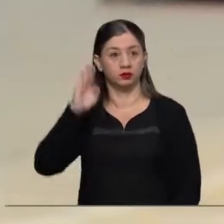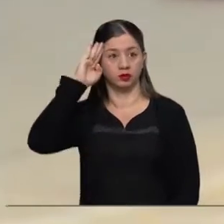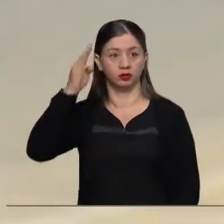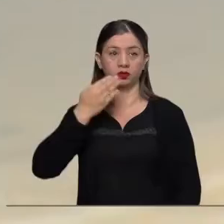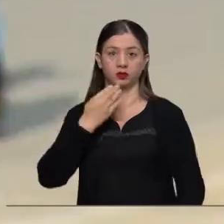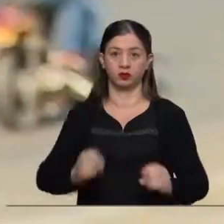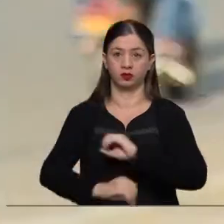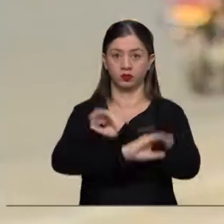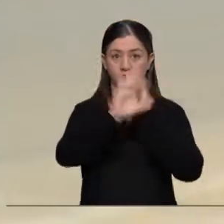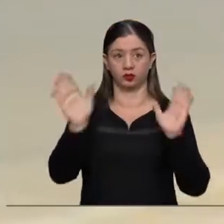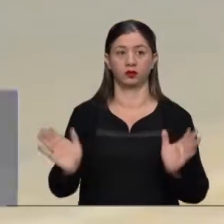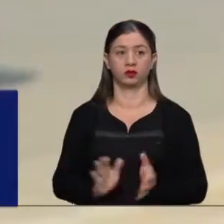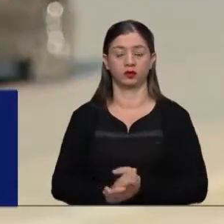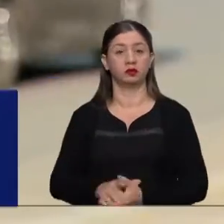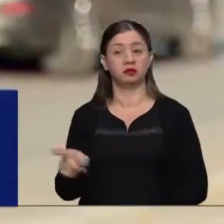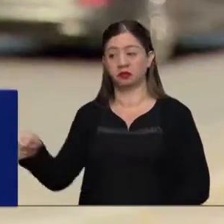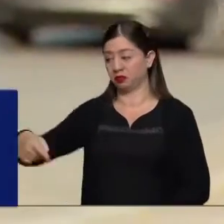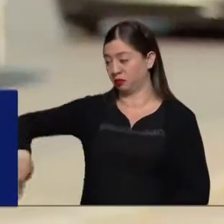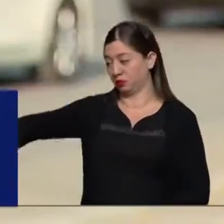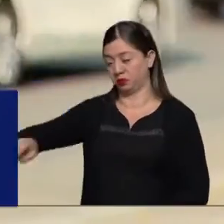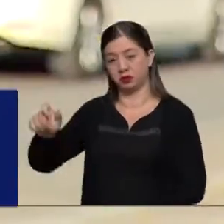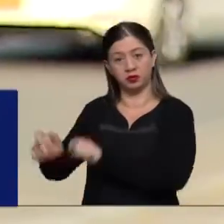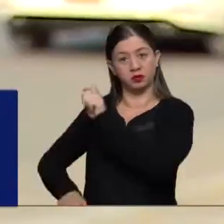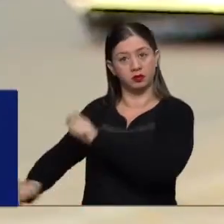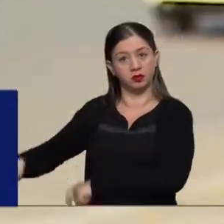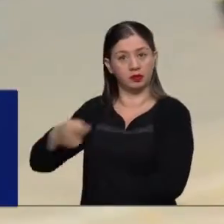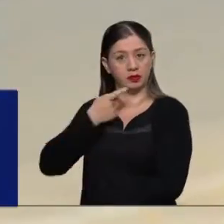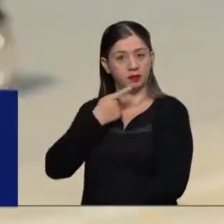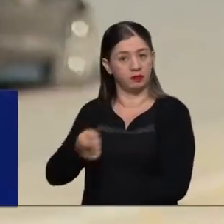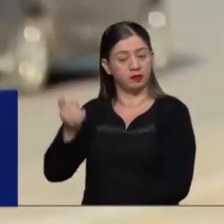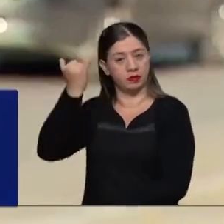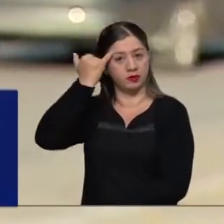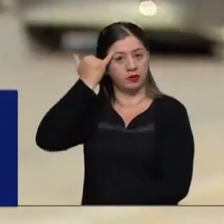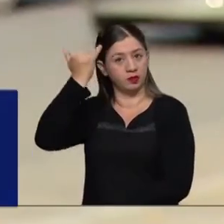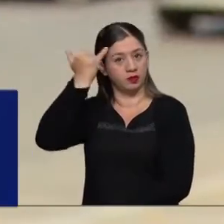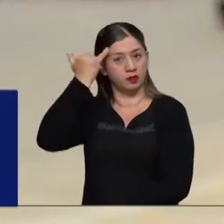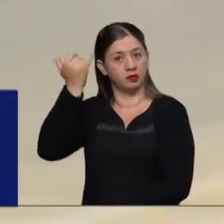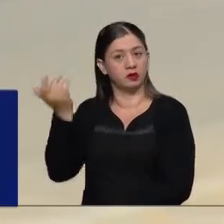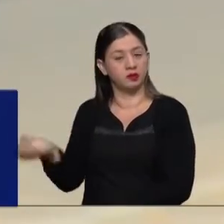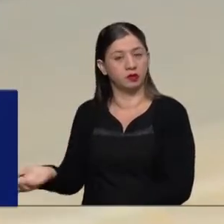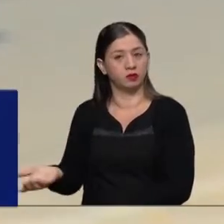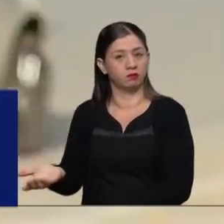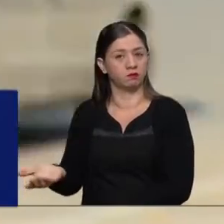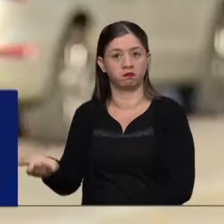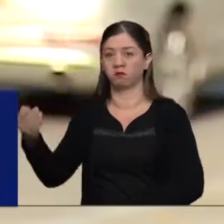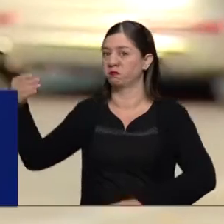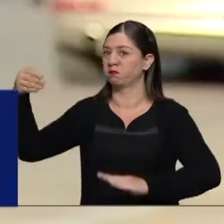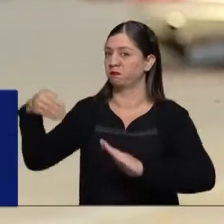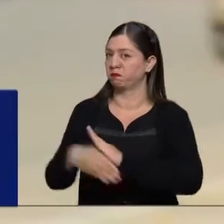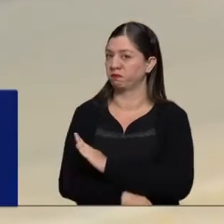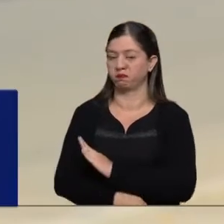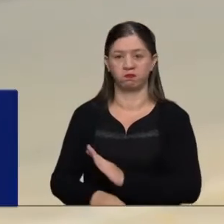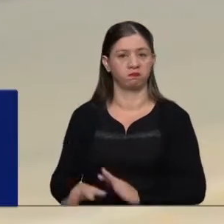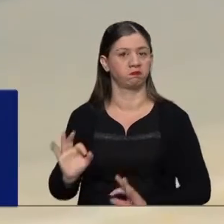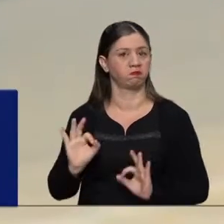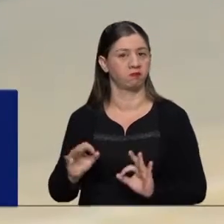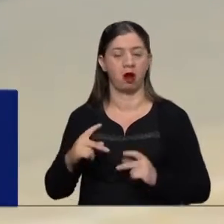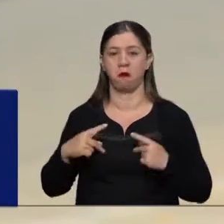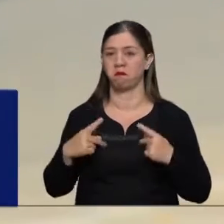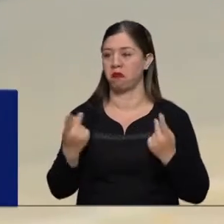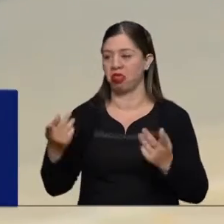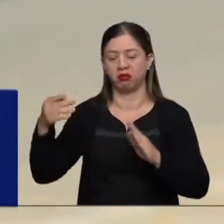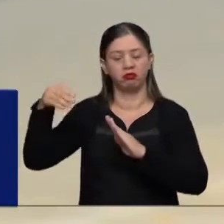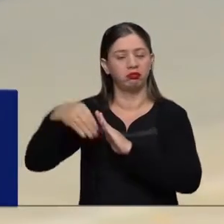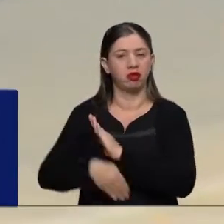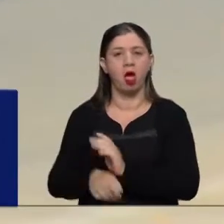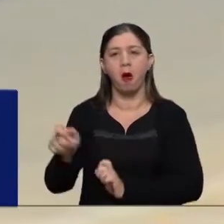Hola Gigi, muy buenos días. Bueno, ellos lo que dicen básicamente es que con esta iniciativa pues va a desmejorar la calidad de vida de las personas